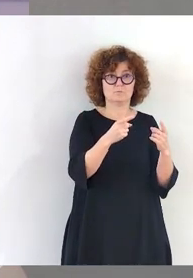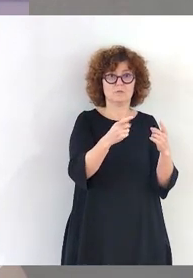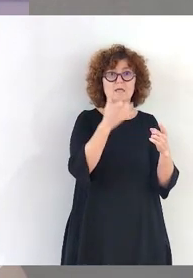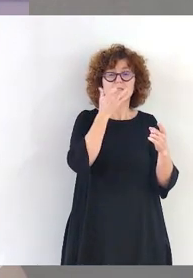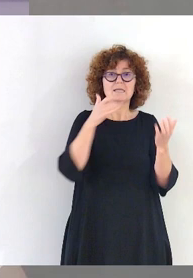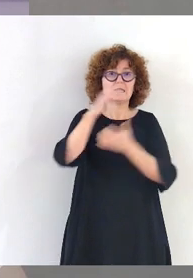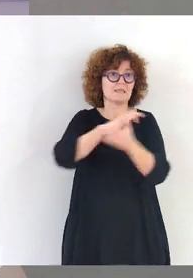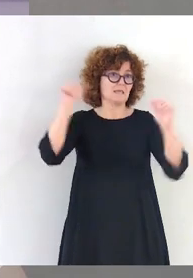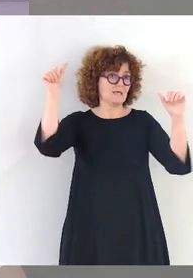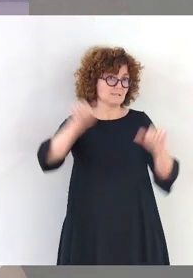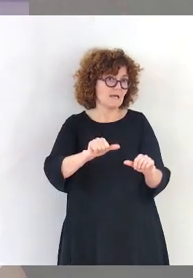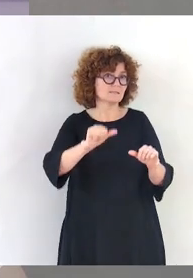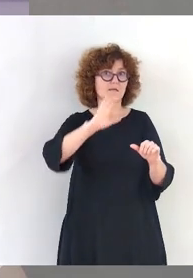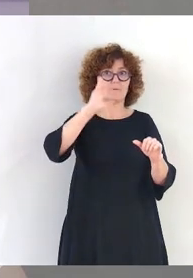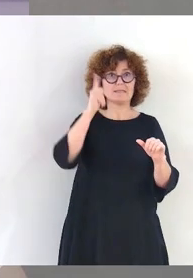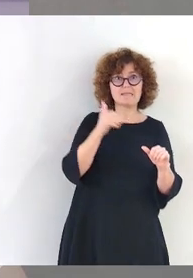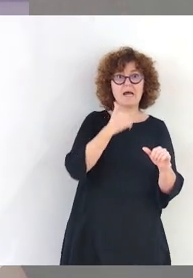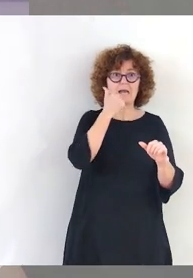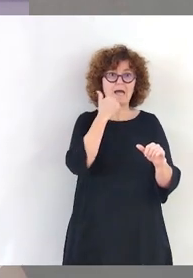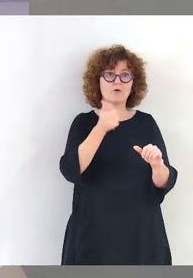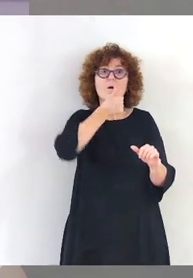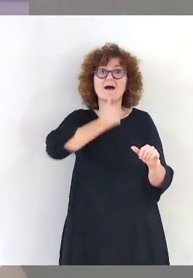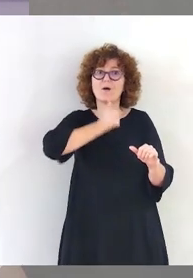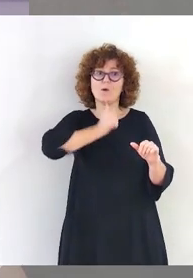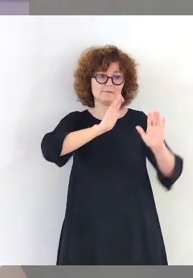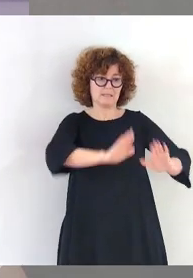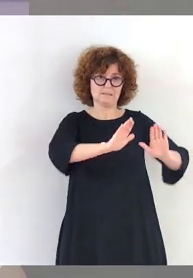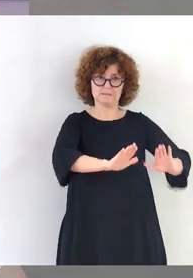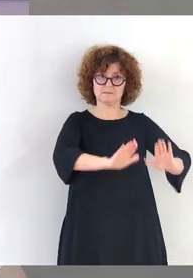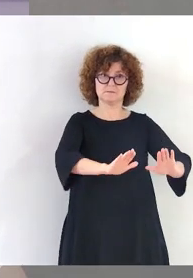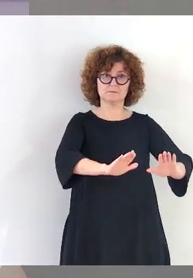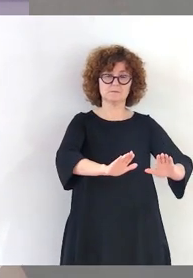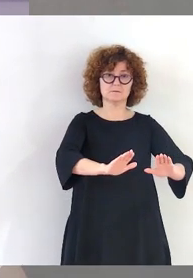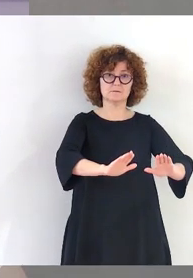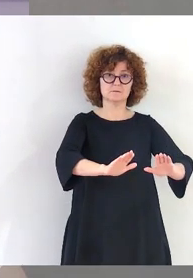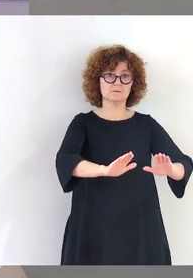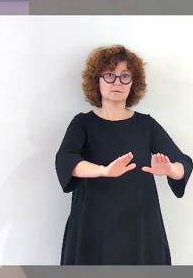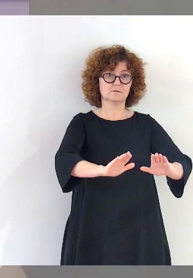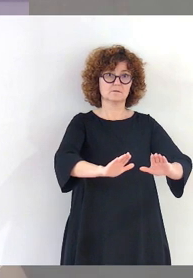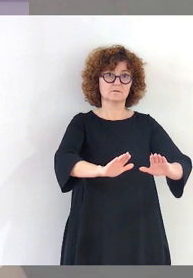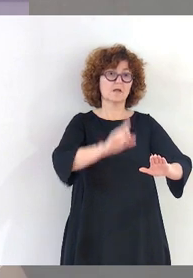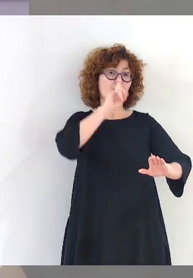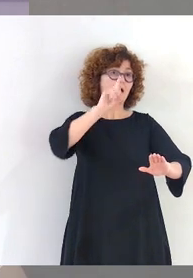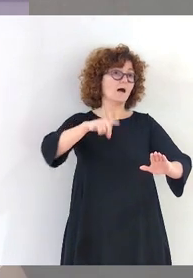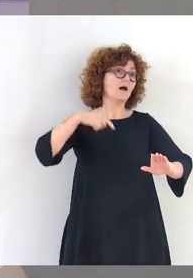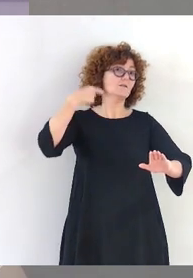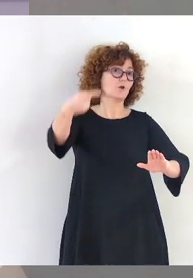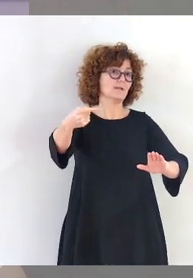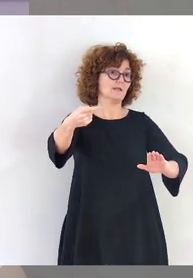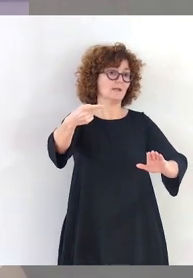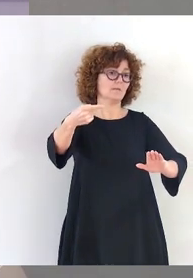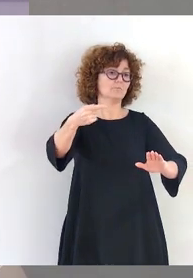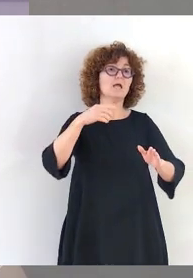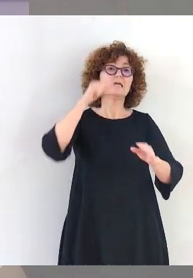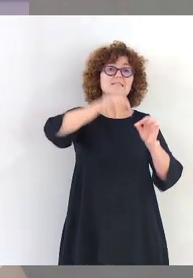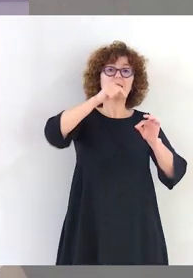desastre medioambiental bueno aguanté el el chaparrón y y el año que viene podáis volver